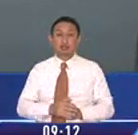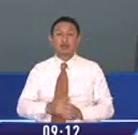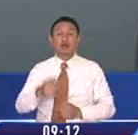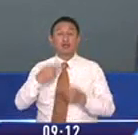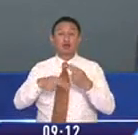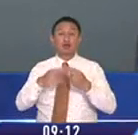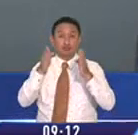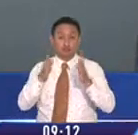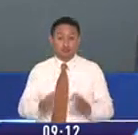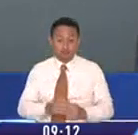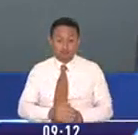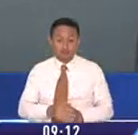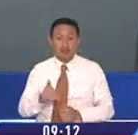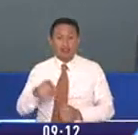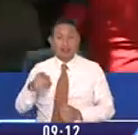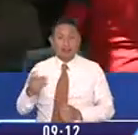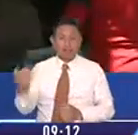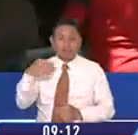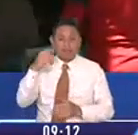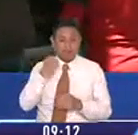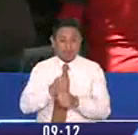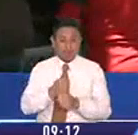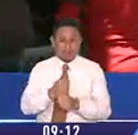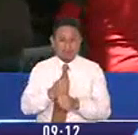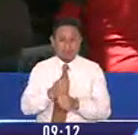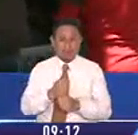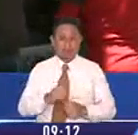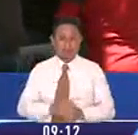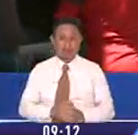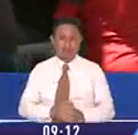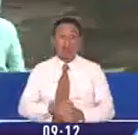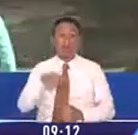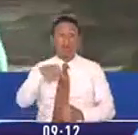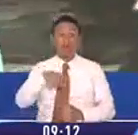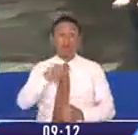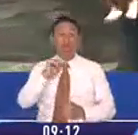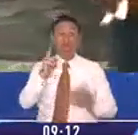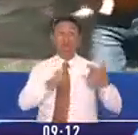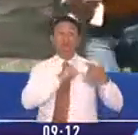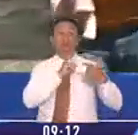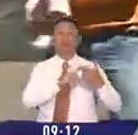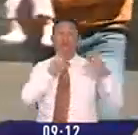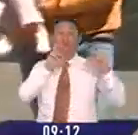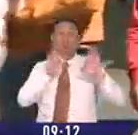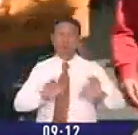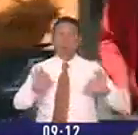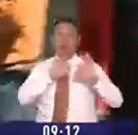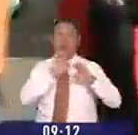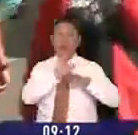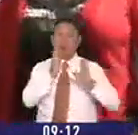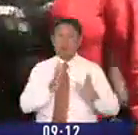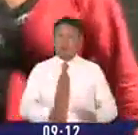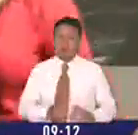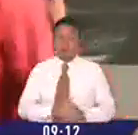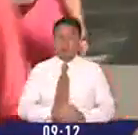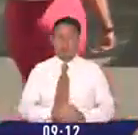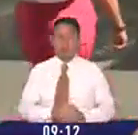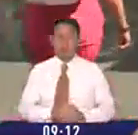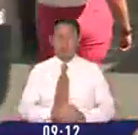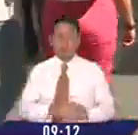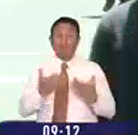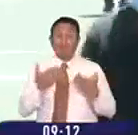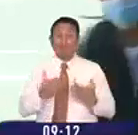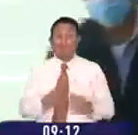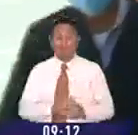emprendedor le limiten contratar. El empleo es el segundo tema de importancia para los ecuatorianos, luego de